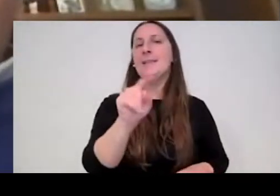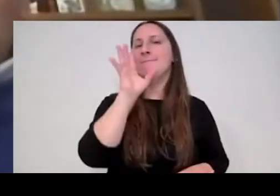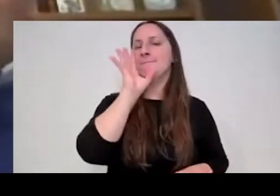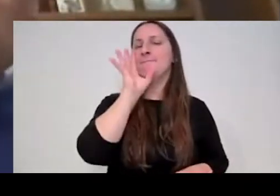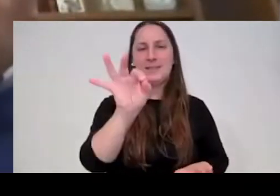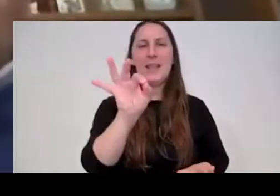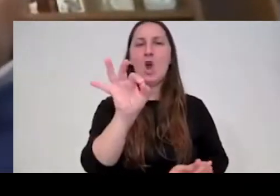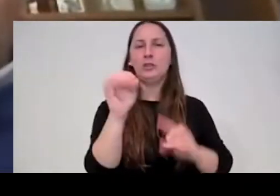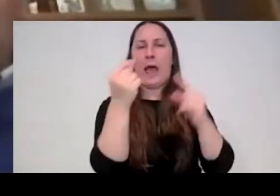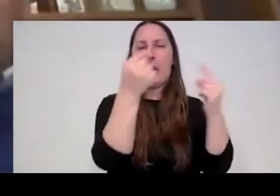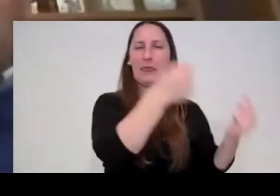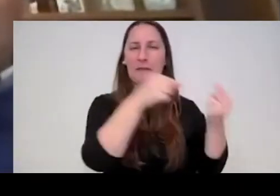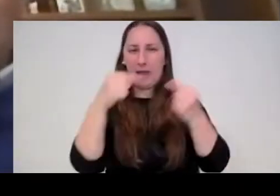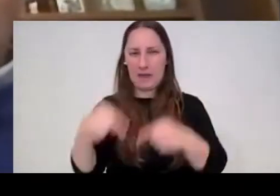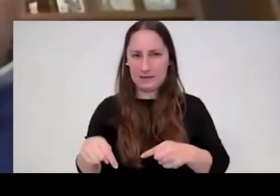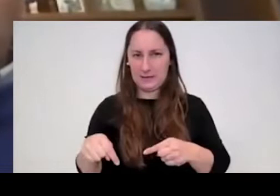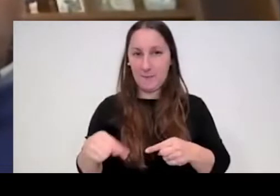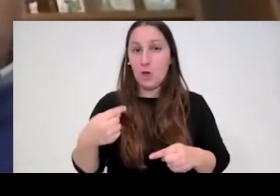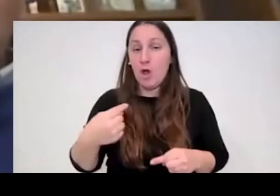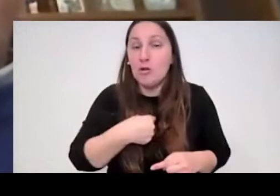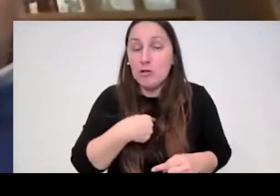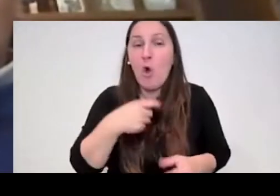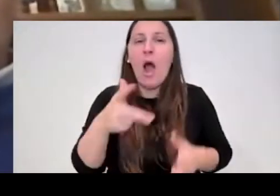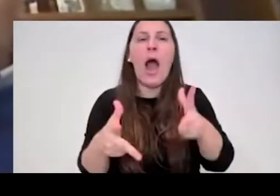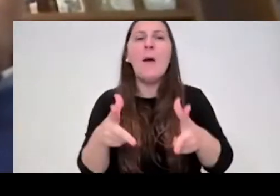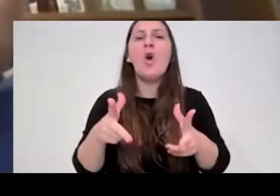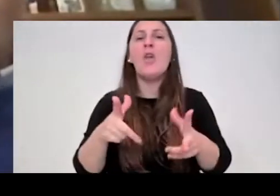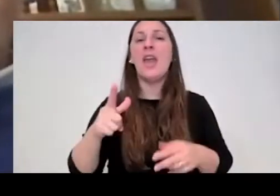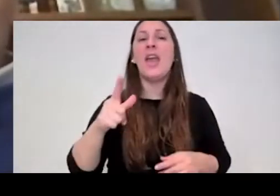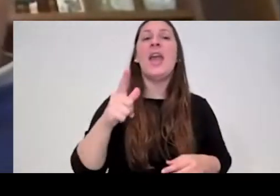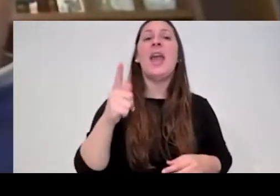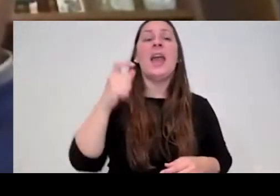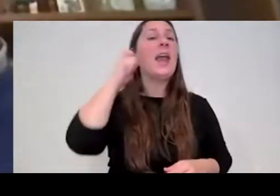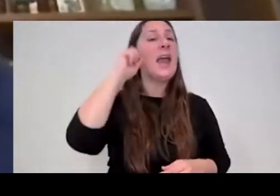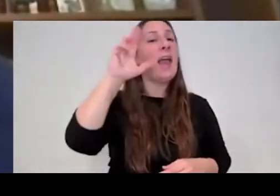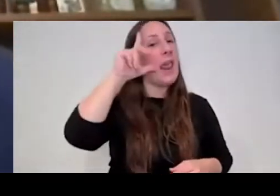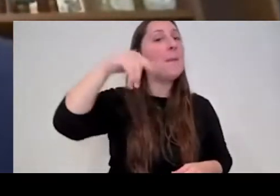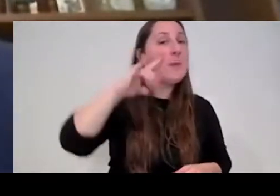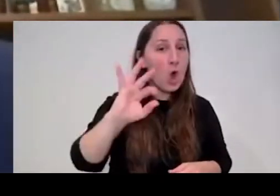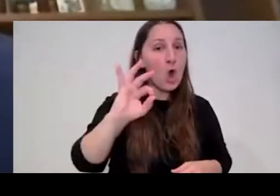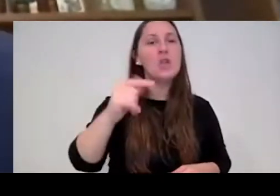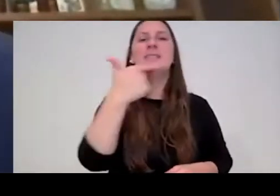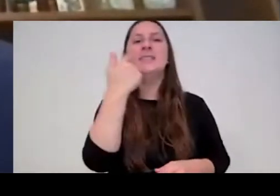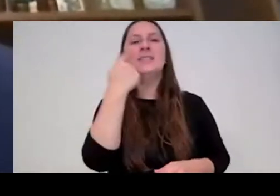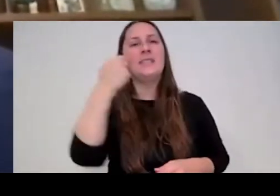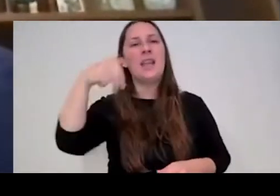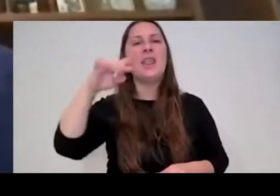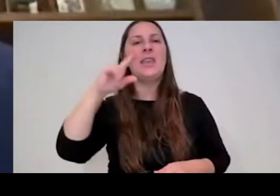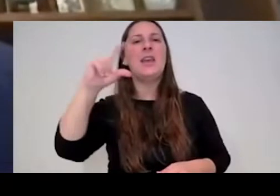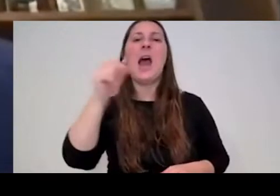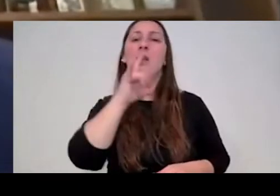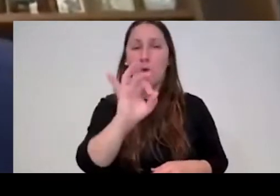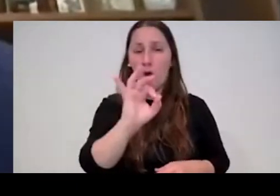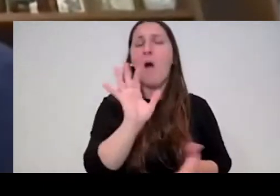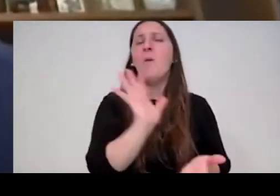esta diferenciación. Y me estoy refiriendo a hablar de gremio o de sindicato o de gremio. Como digo yo, en el lenguaje